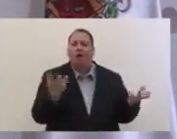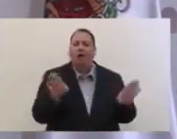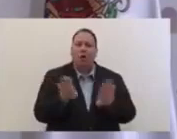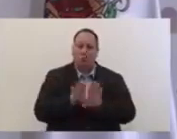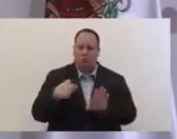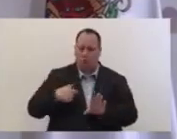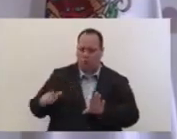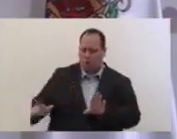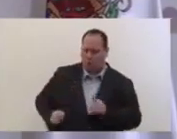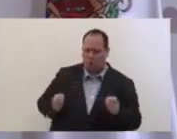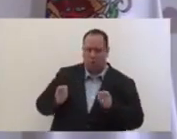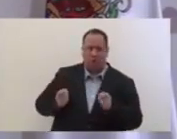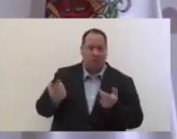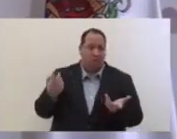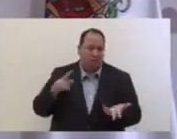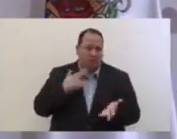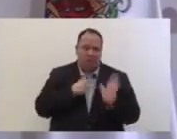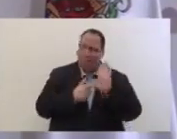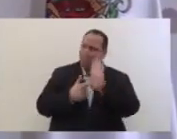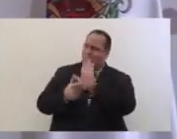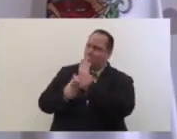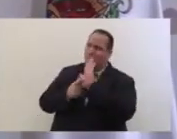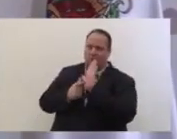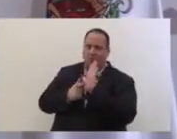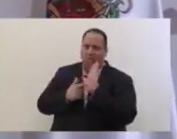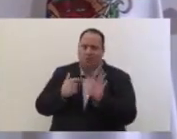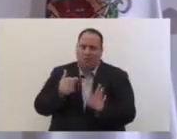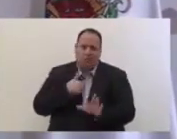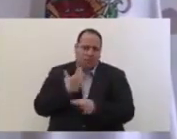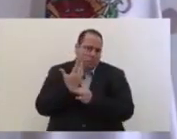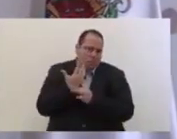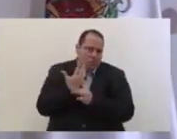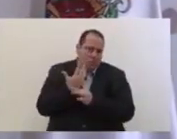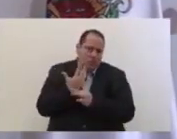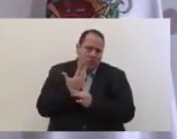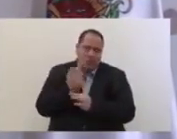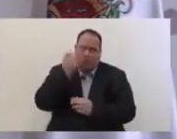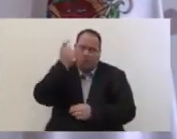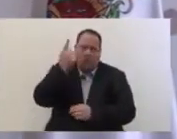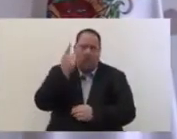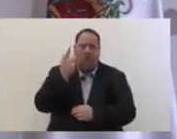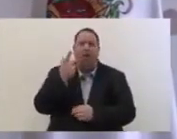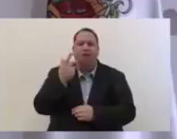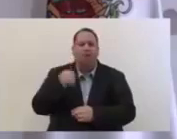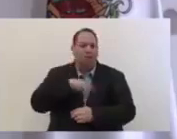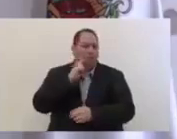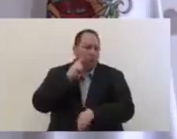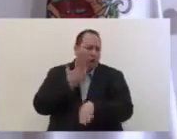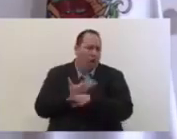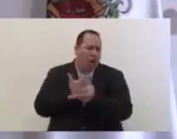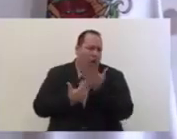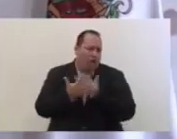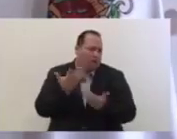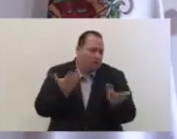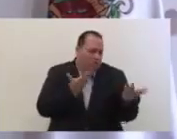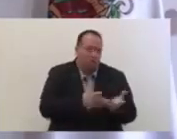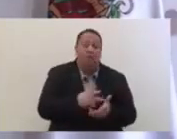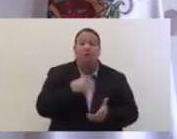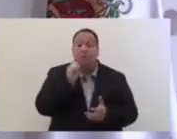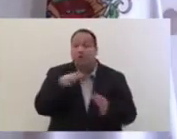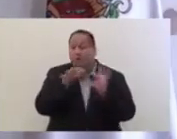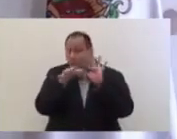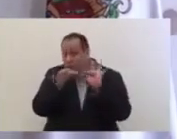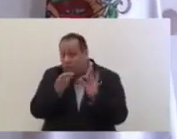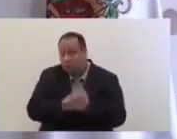parte de nuestra administración para pues no, que por supuesto a nosotros no nos va a ocurrir, tenemos una gran tarea en ese sentido, como también